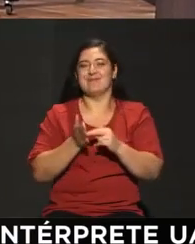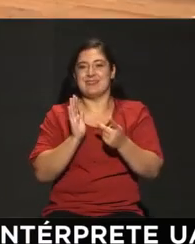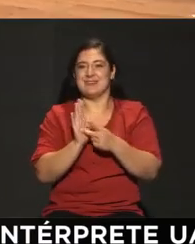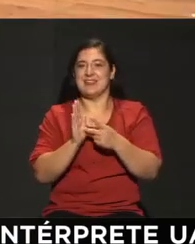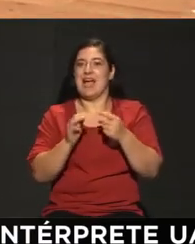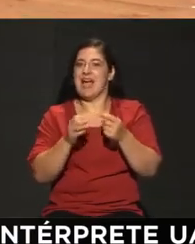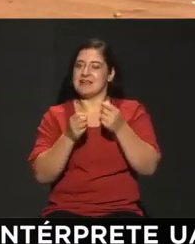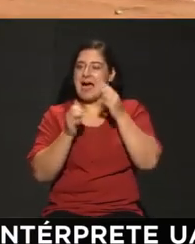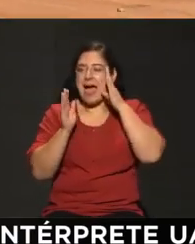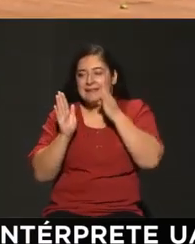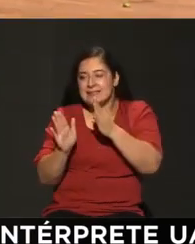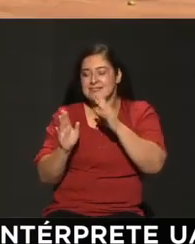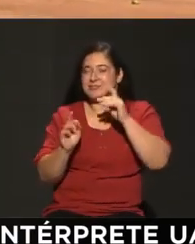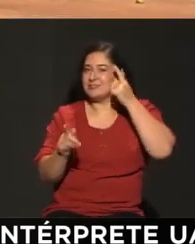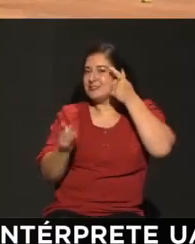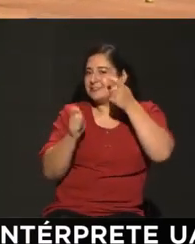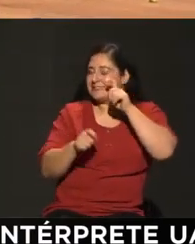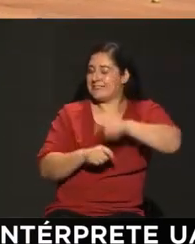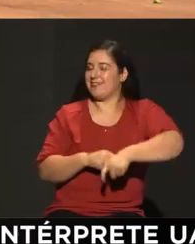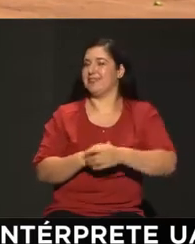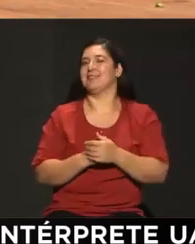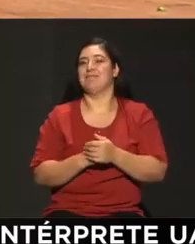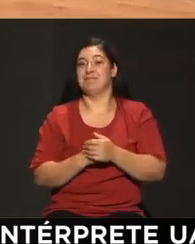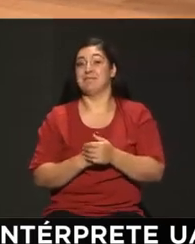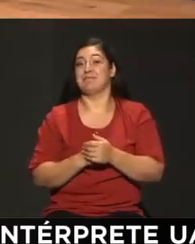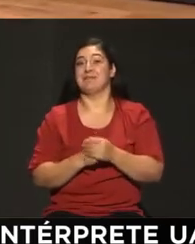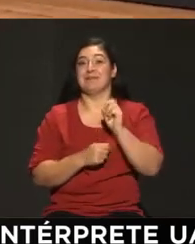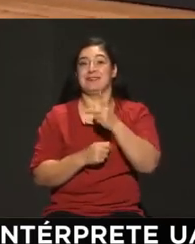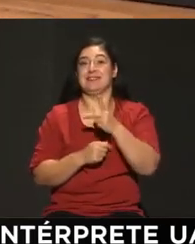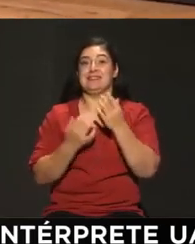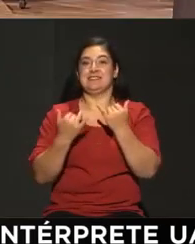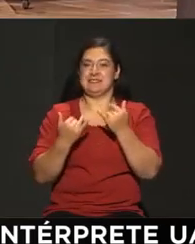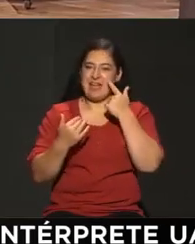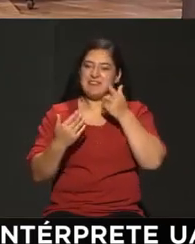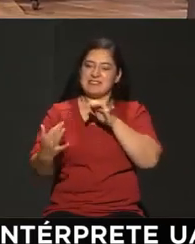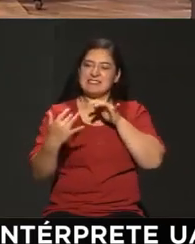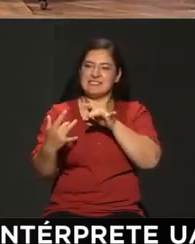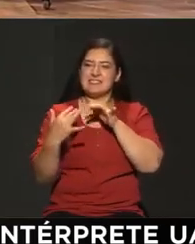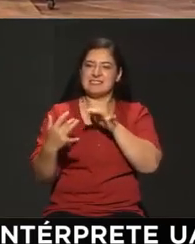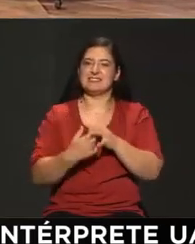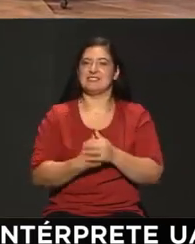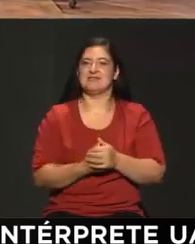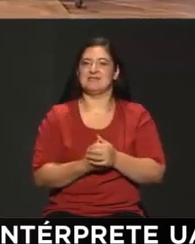la atención y la concentración tienen que estar ahí activadas. Listo, vamos con el combate. Y los nos quedan 8 segundos. Pies.